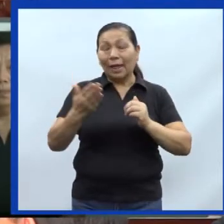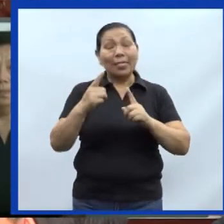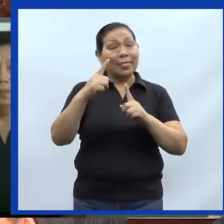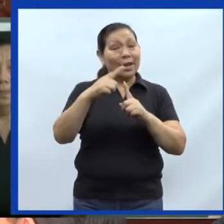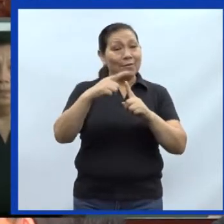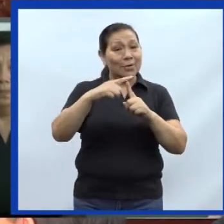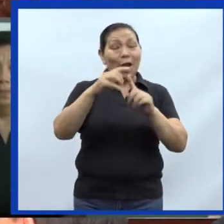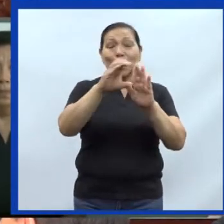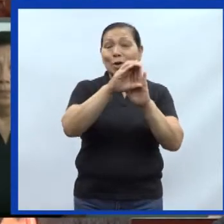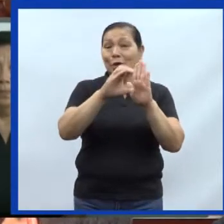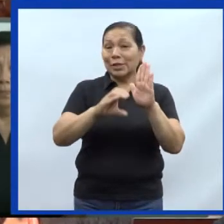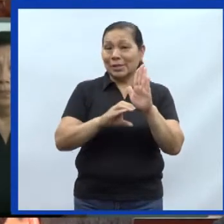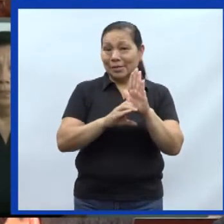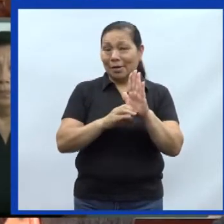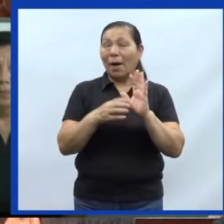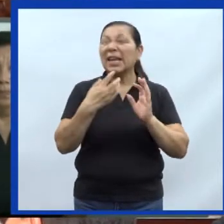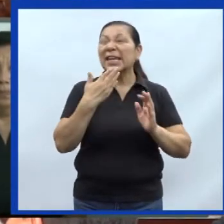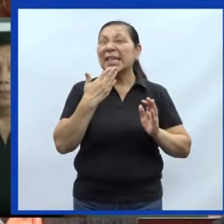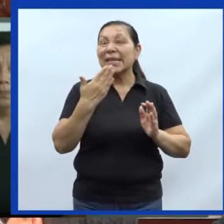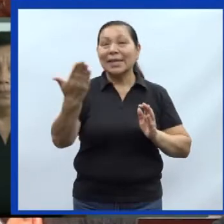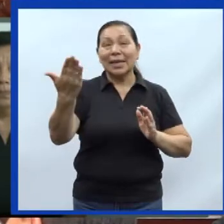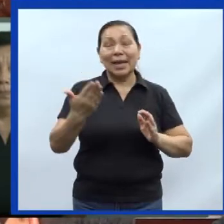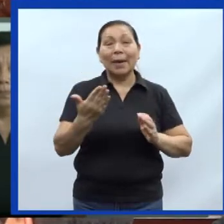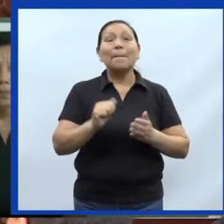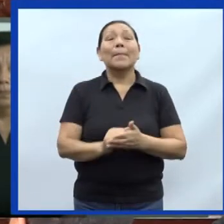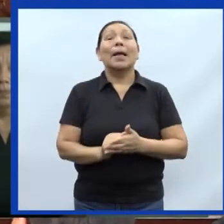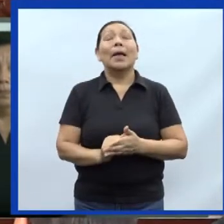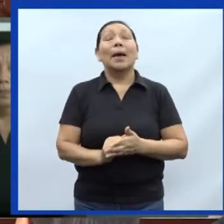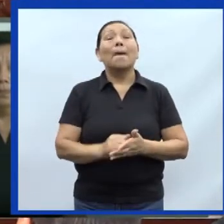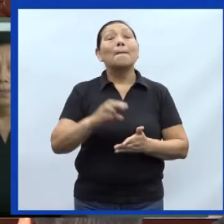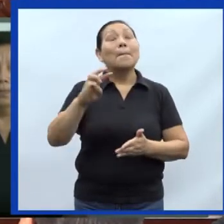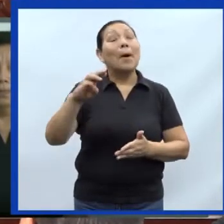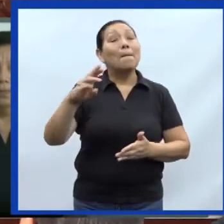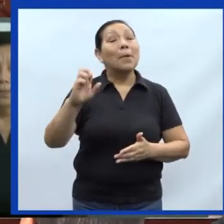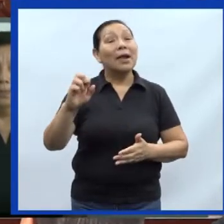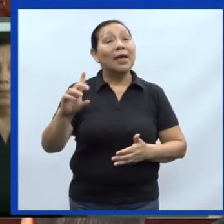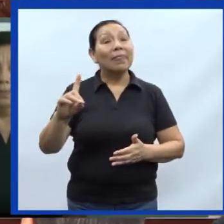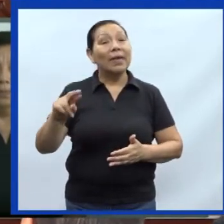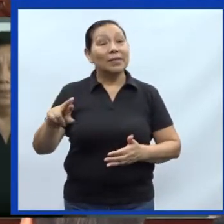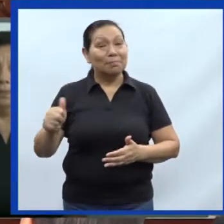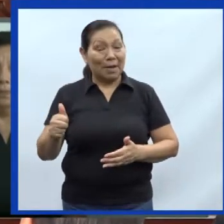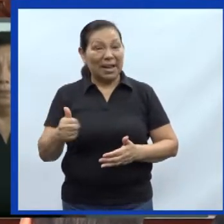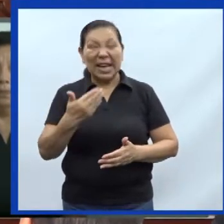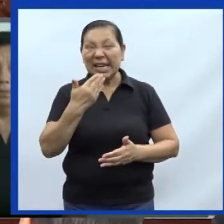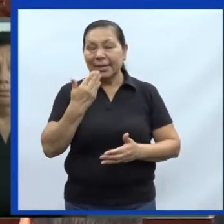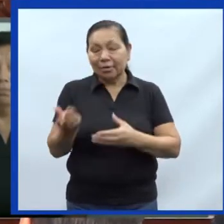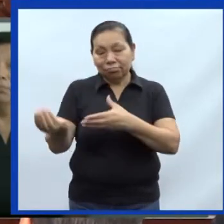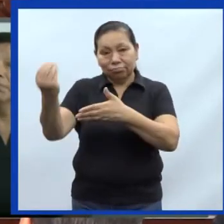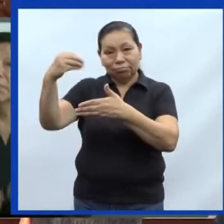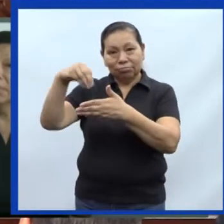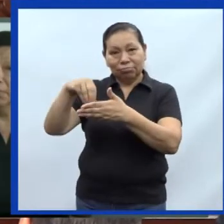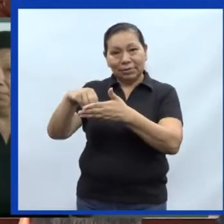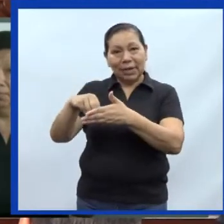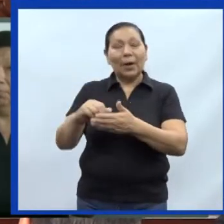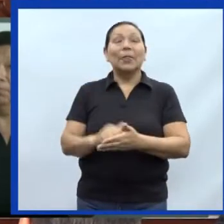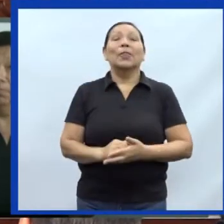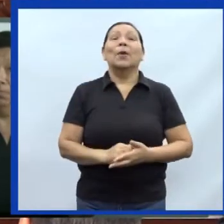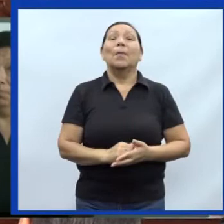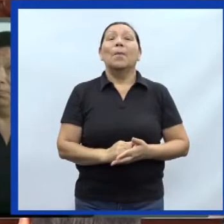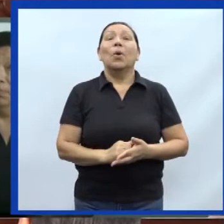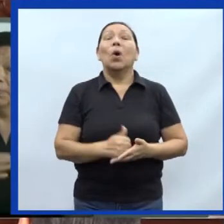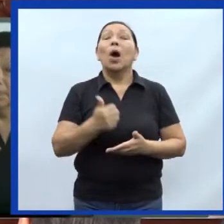Tribunal Constitucional es presidido por la magistrada Marianela Ledesma Narváez y está integrado por los